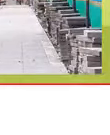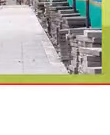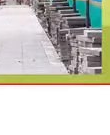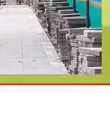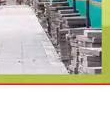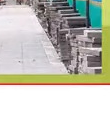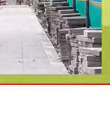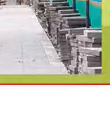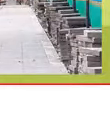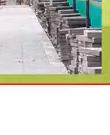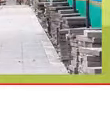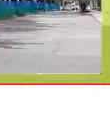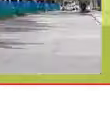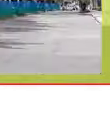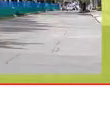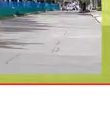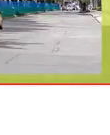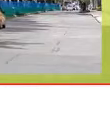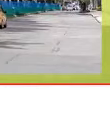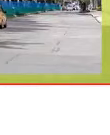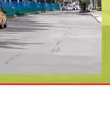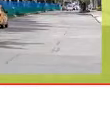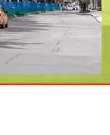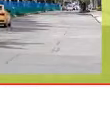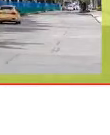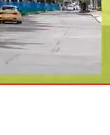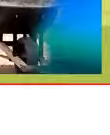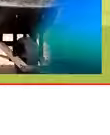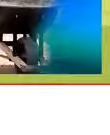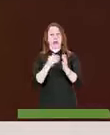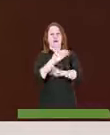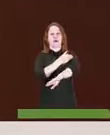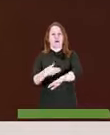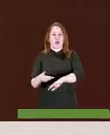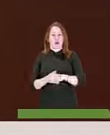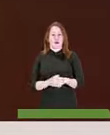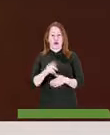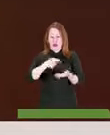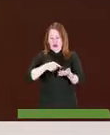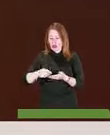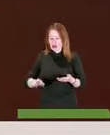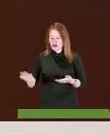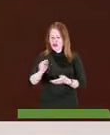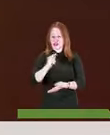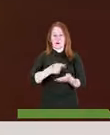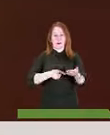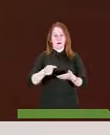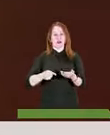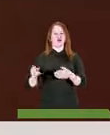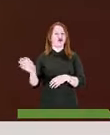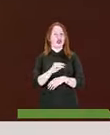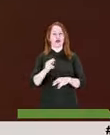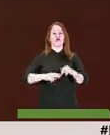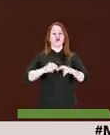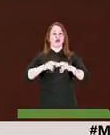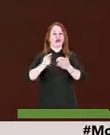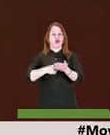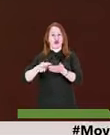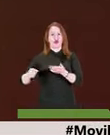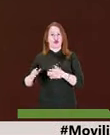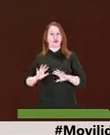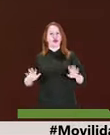años, con una inversión de 821 mil millones de pesos. Y como lo acabo de decir, todos los contratos firmados, todos en fase de construcción, que vamos